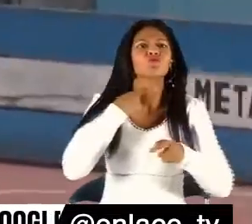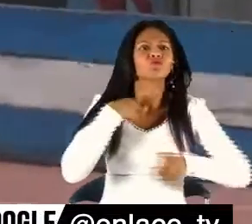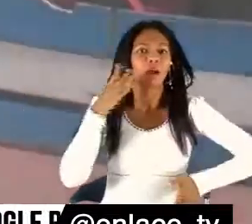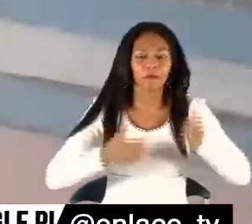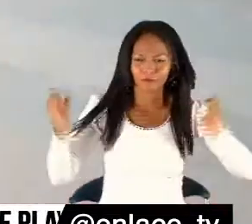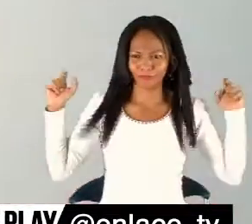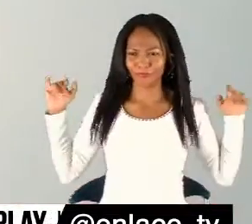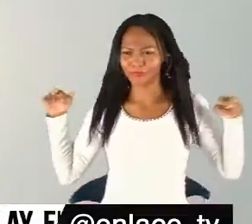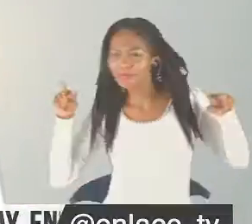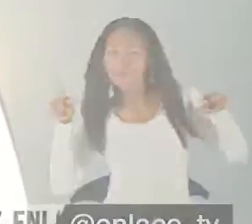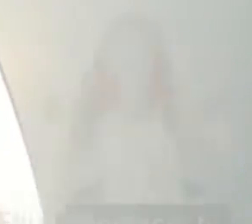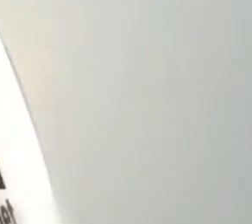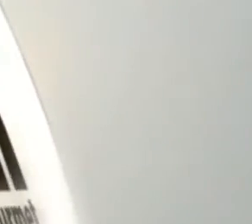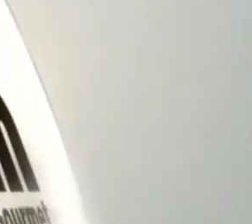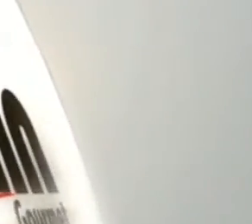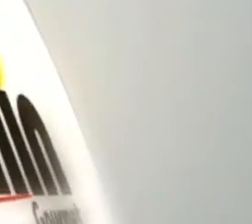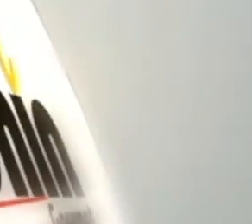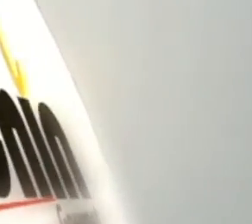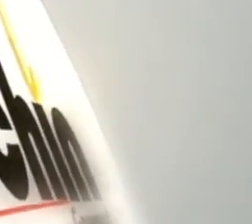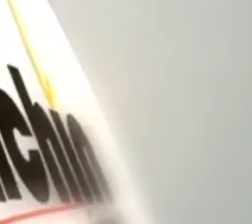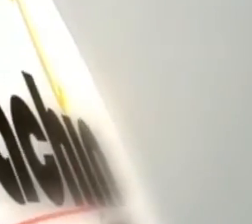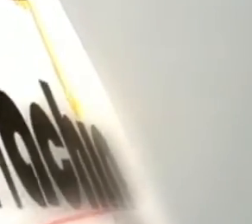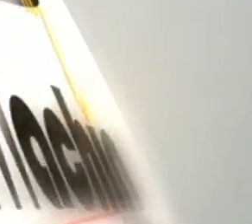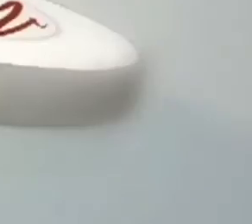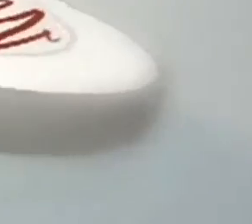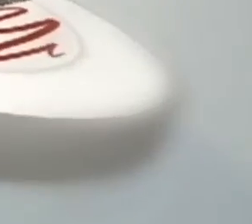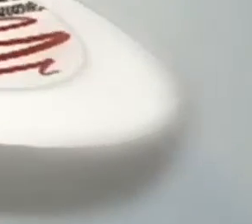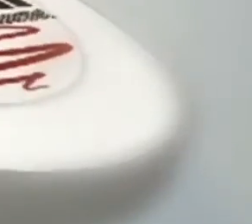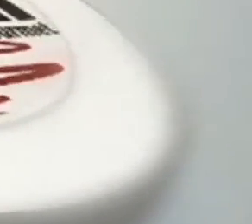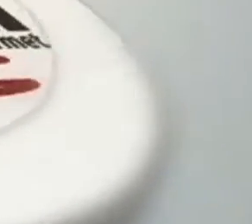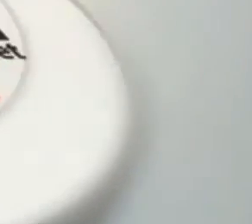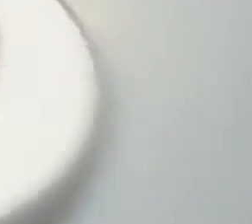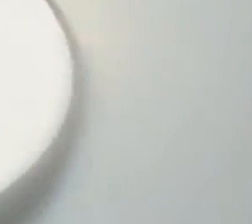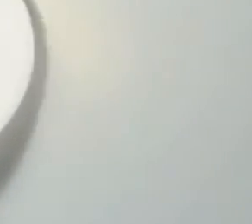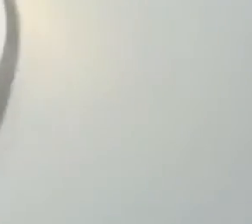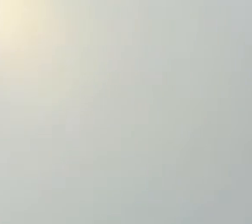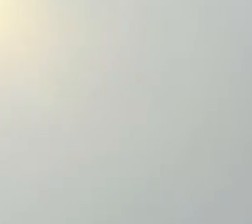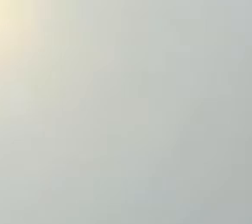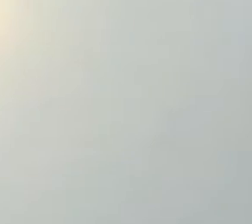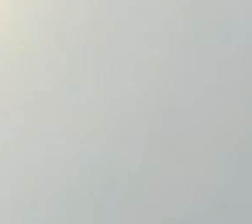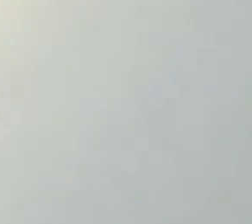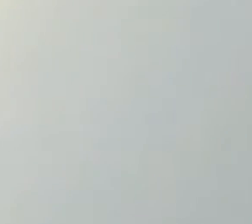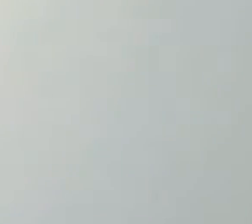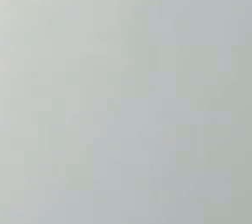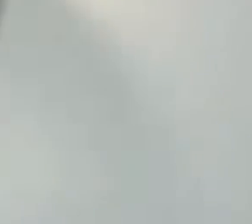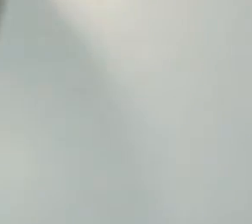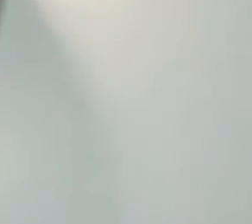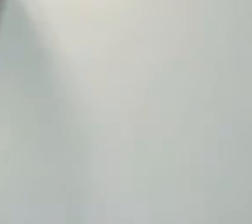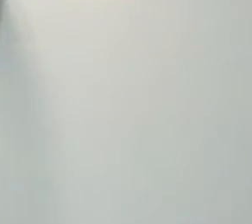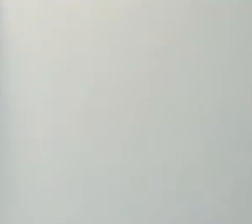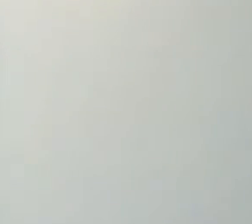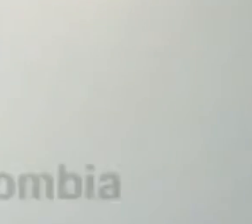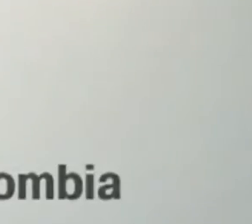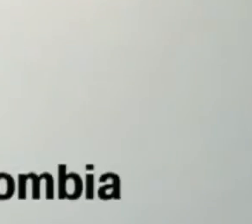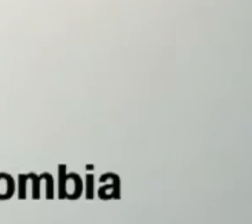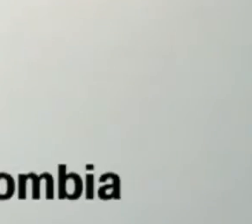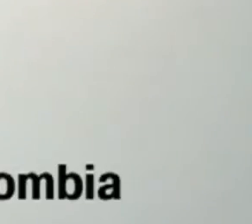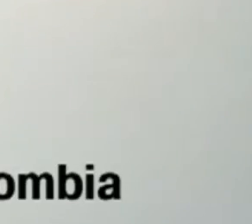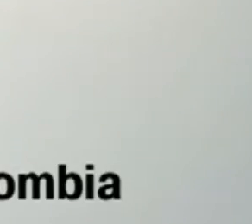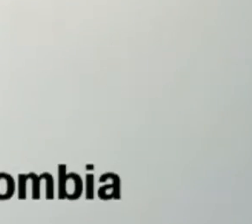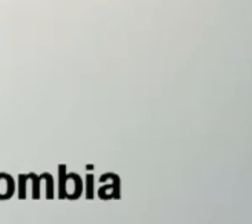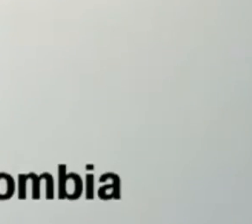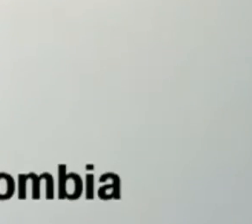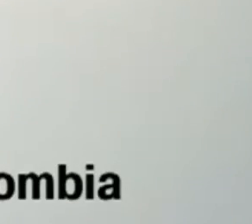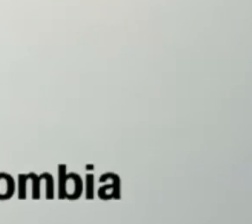deportiva. Hasta aquí los deportes, con el patrocinio de Restaurante El Machín Gourmet, ahora en su nueva sede en el